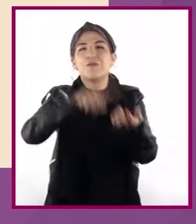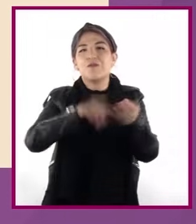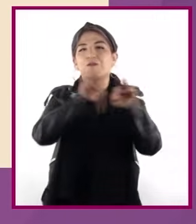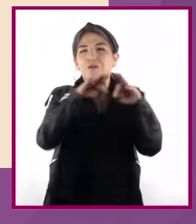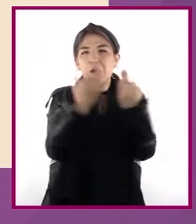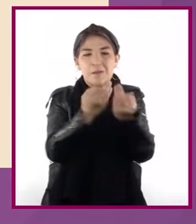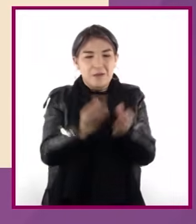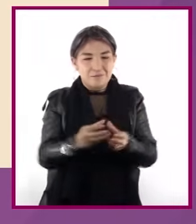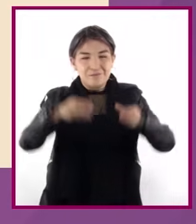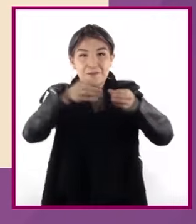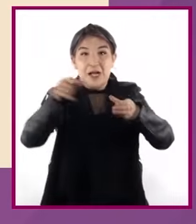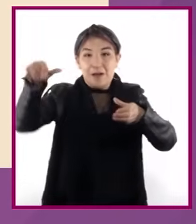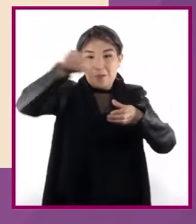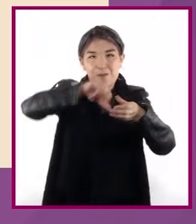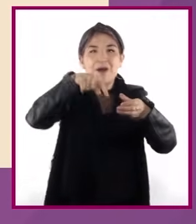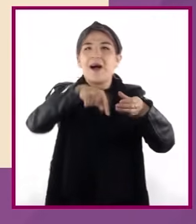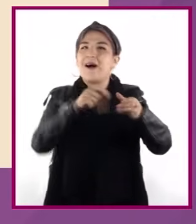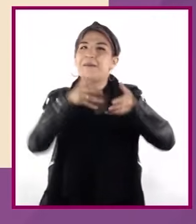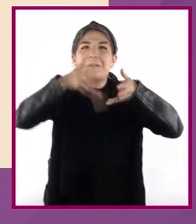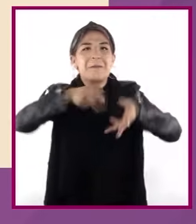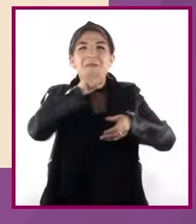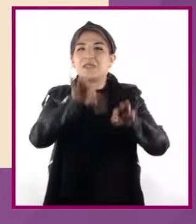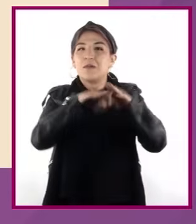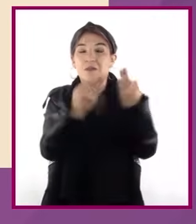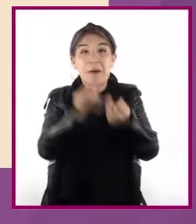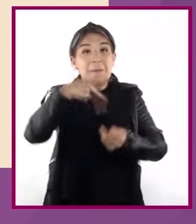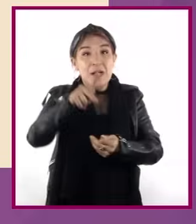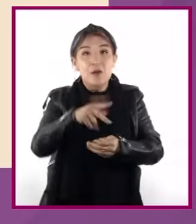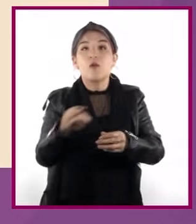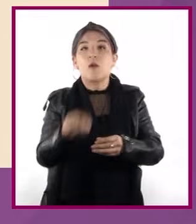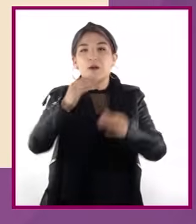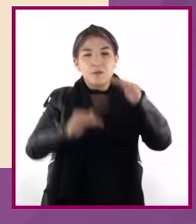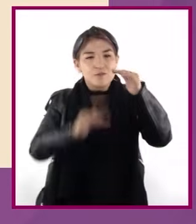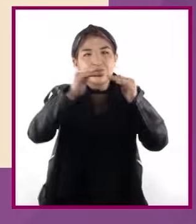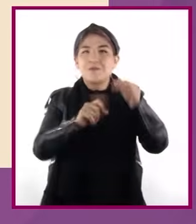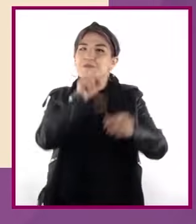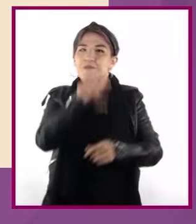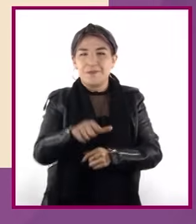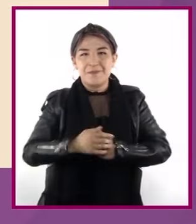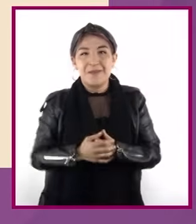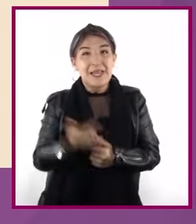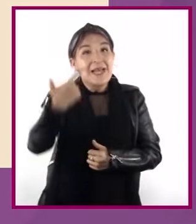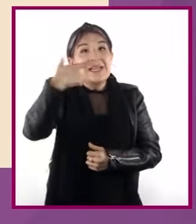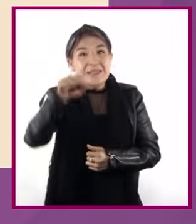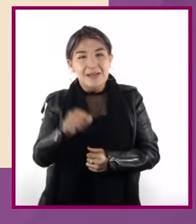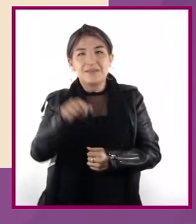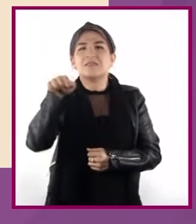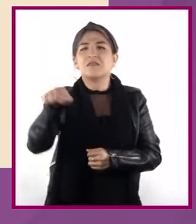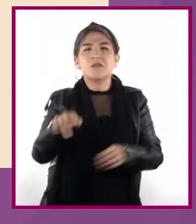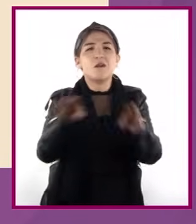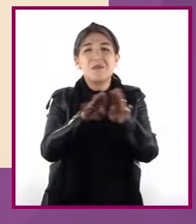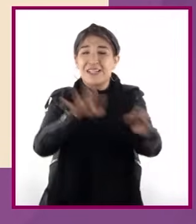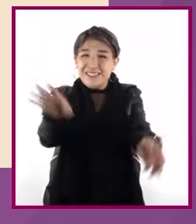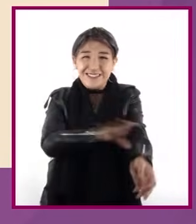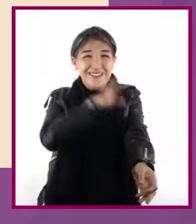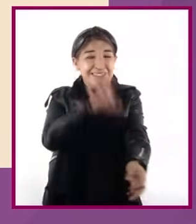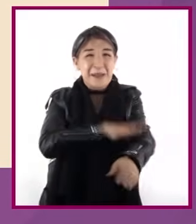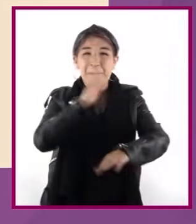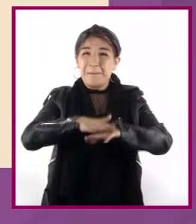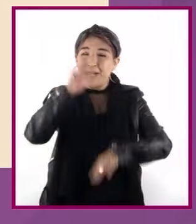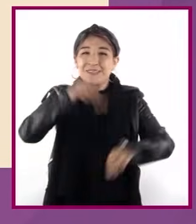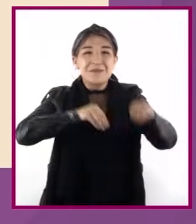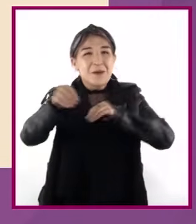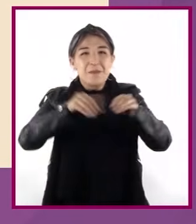forma del recipiente que los contiene, pero conservan su volumen. En un gas, las partículas tienen tanta energía